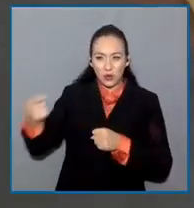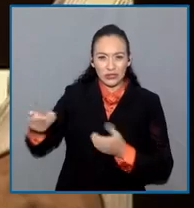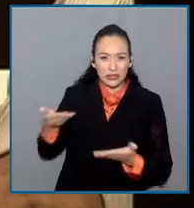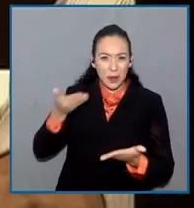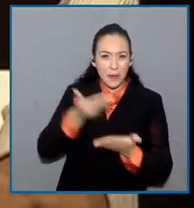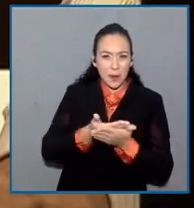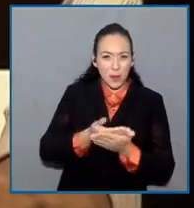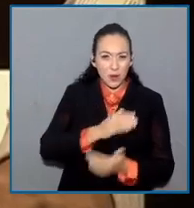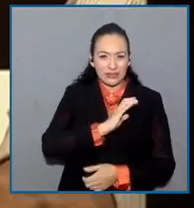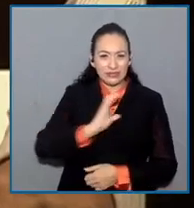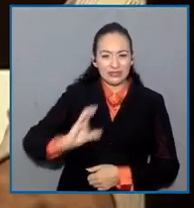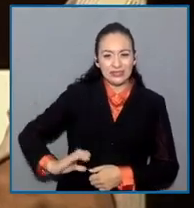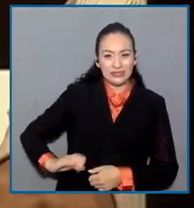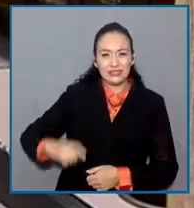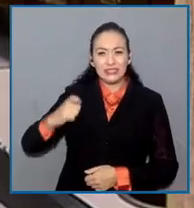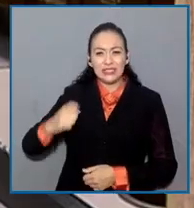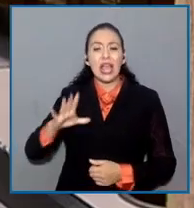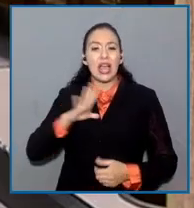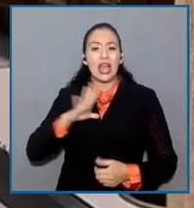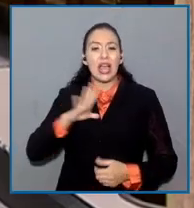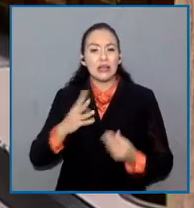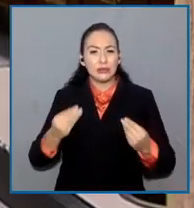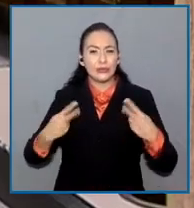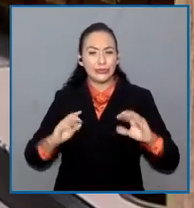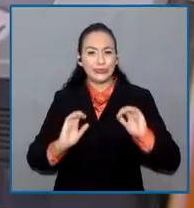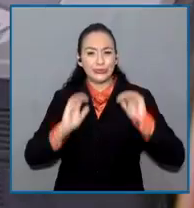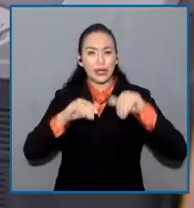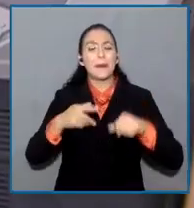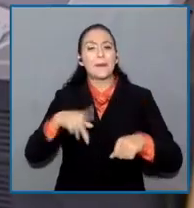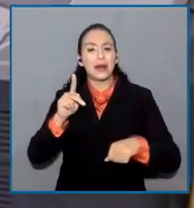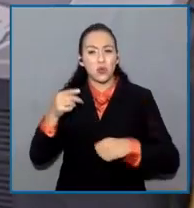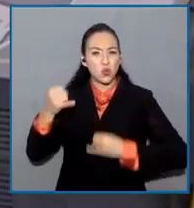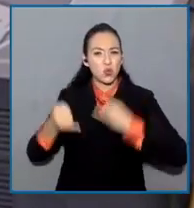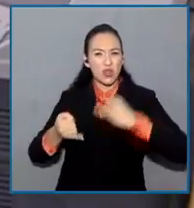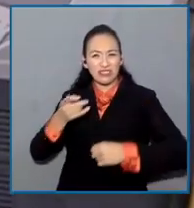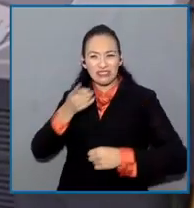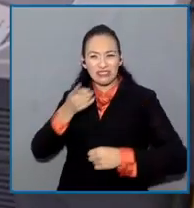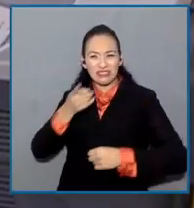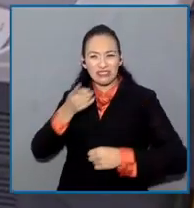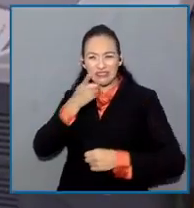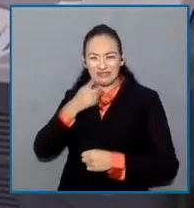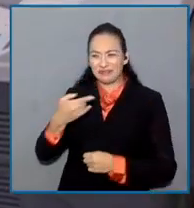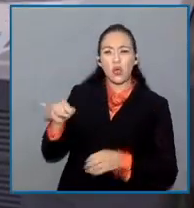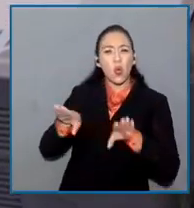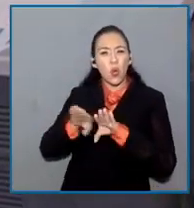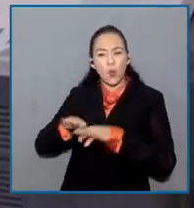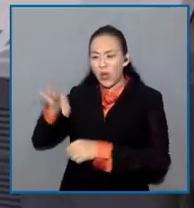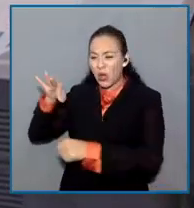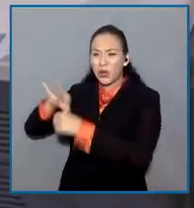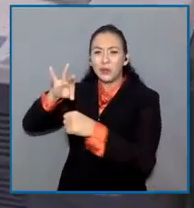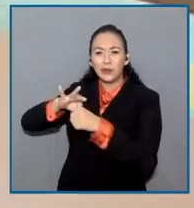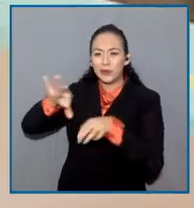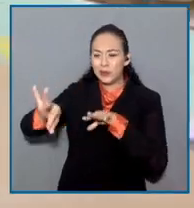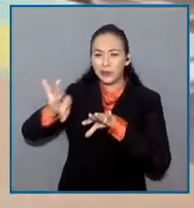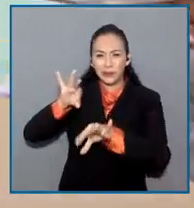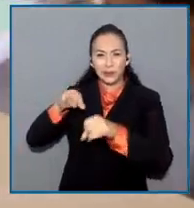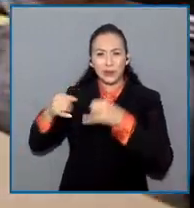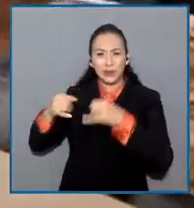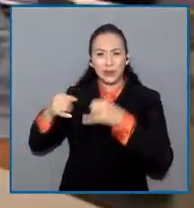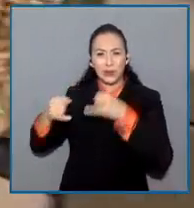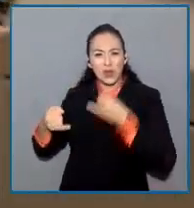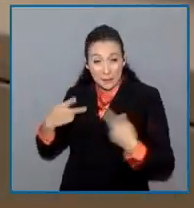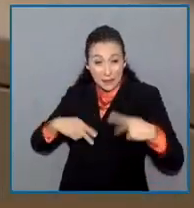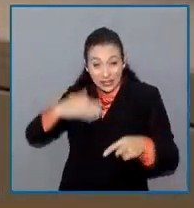tal cantidad que, para el electorado, será imposible emitir un voto informado, y por lo tanto celebrar una elección